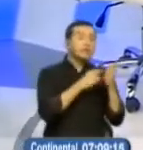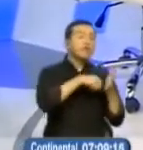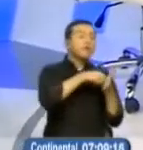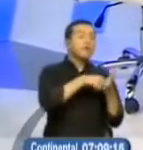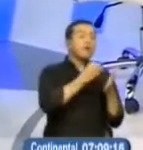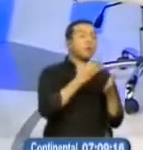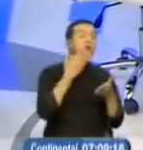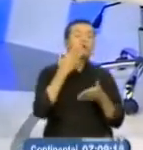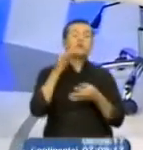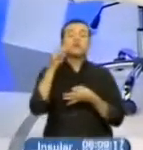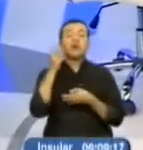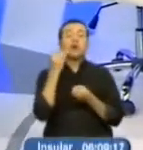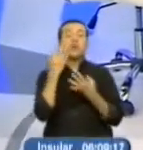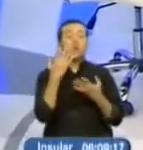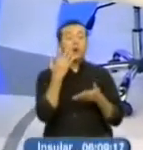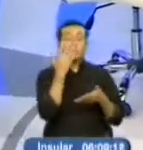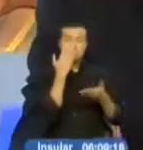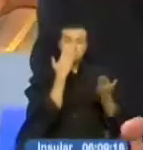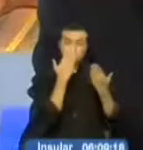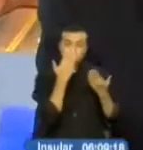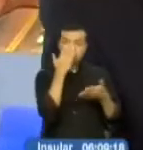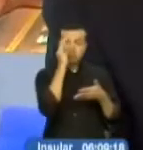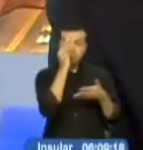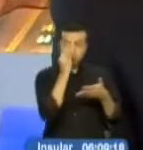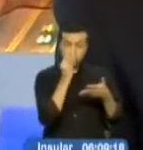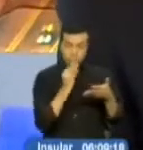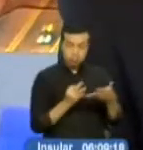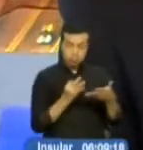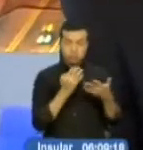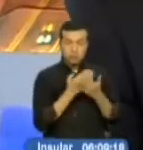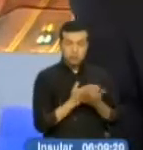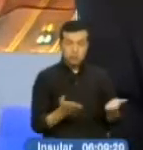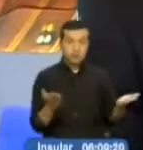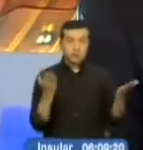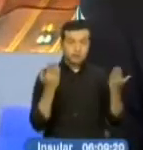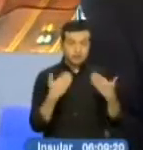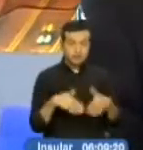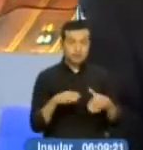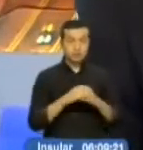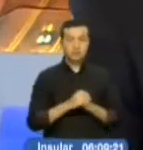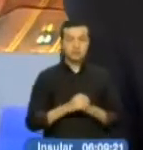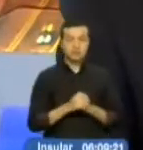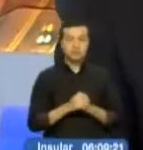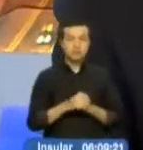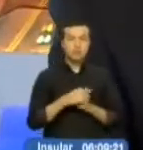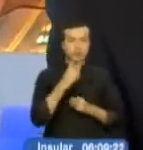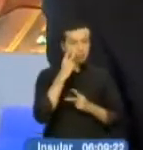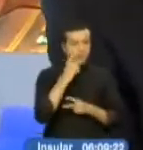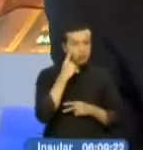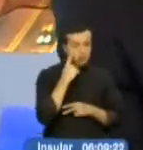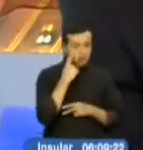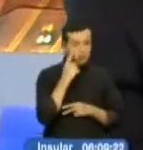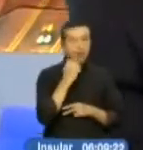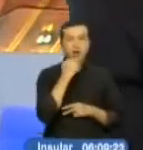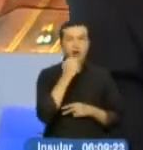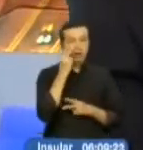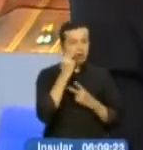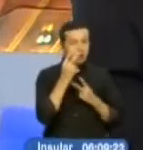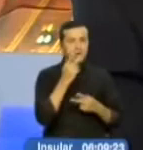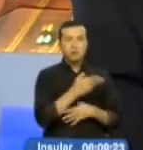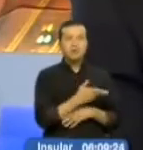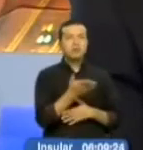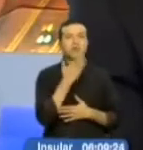urnas o de las mesas electorales que se habían impugnado y encontraron alguna novedad que pudiera